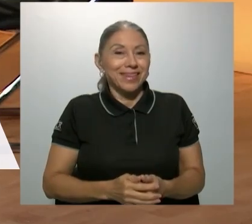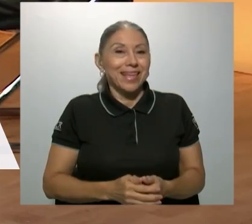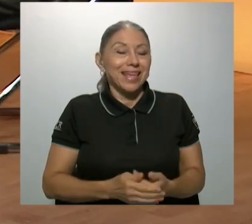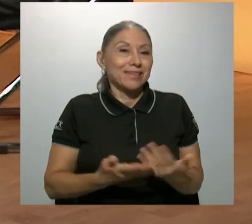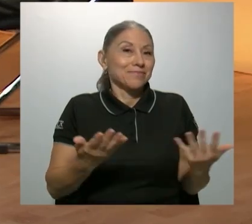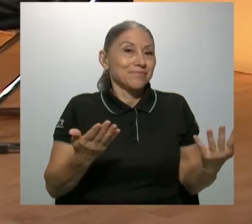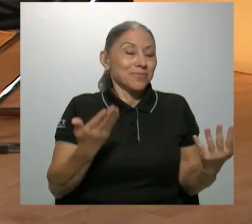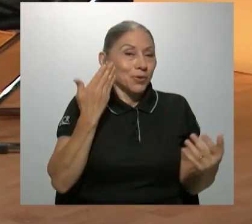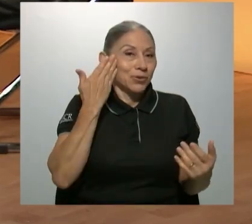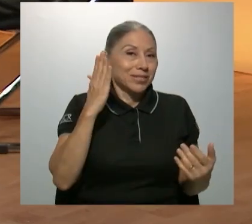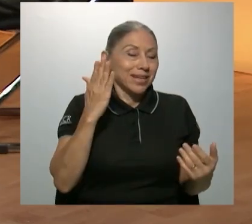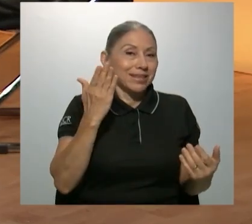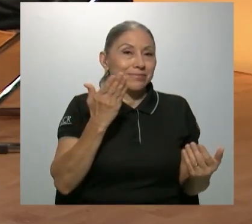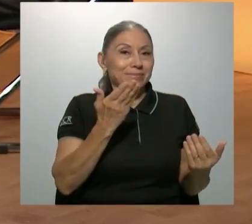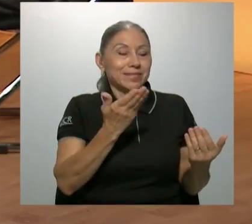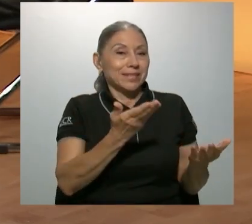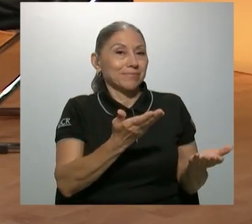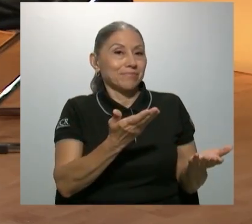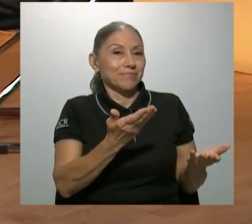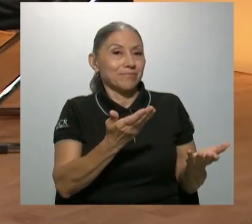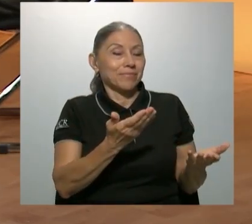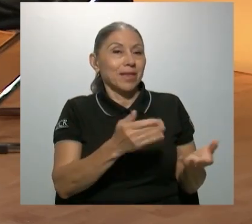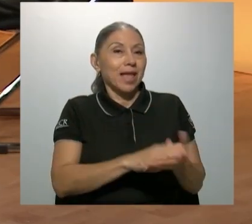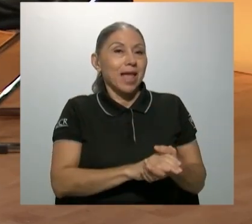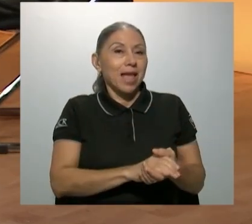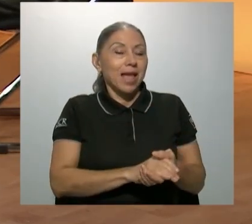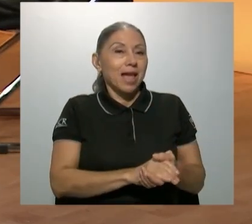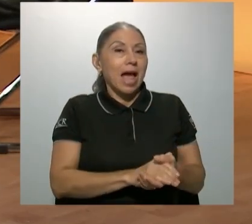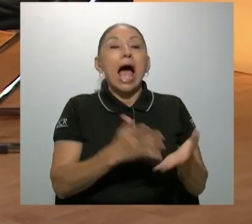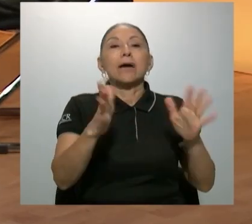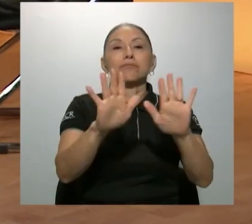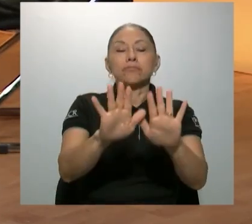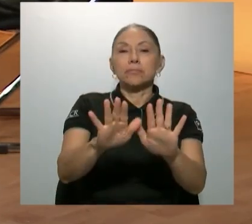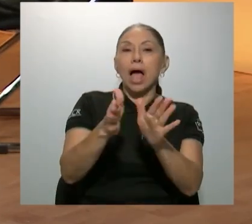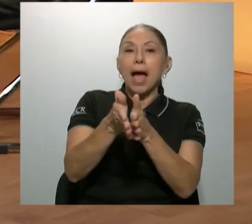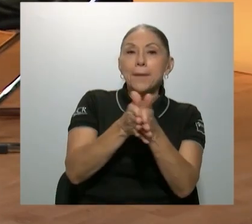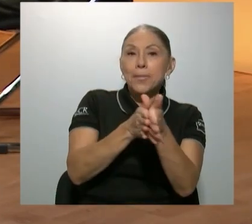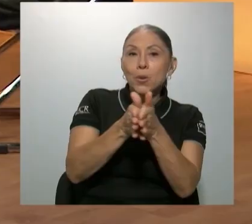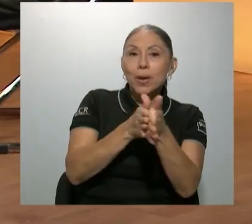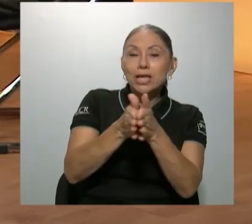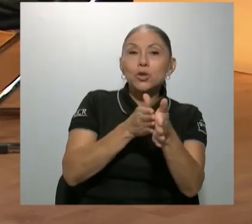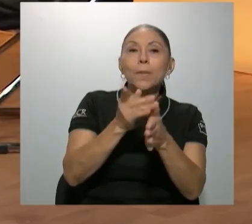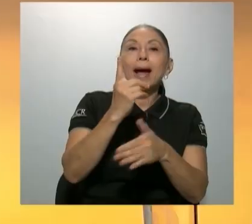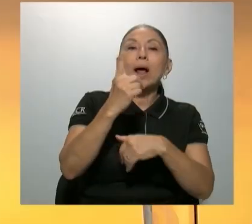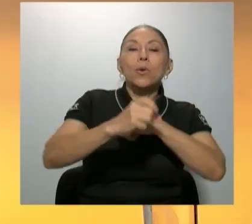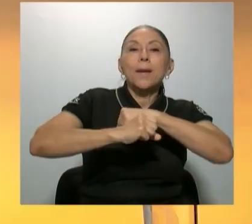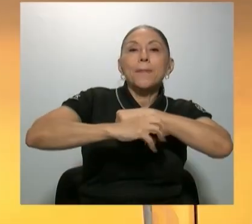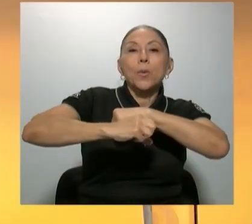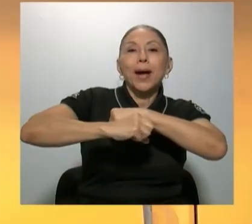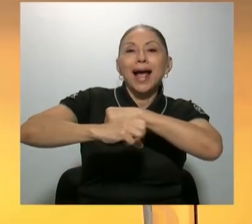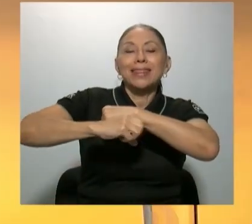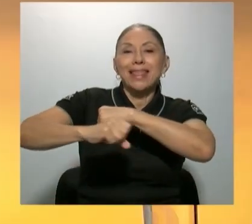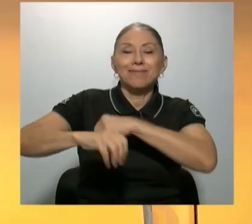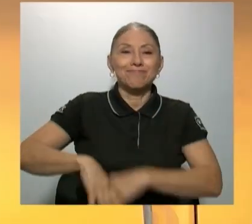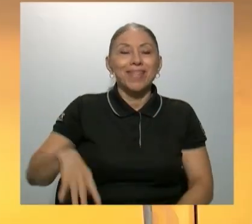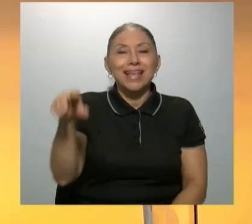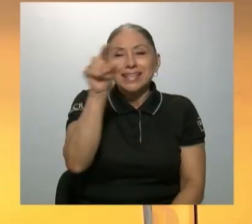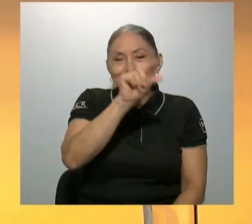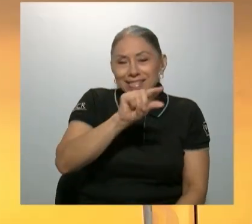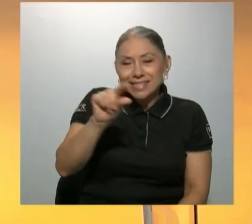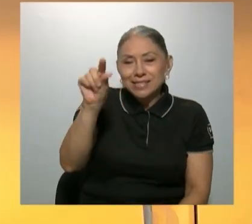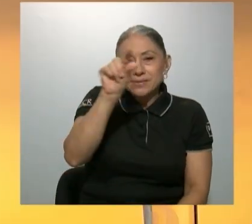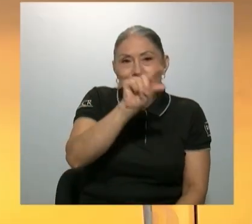no sé si y por cierto, aprovecho para hacer una propaganda. Todas las semanas,